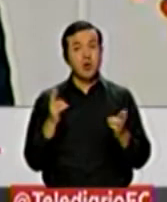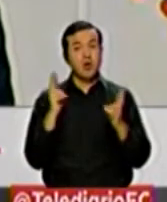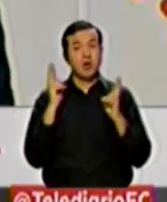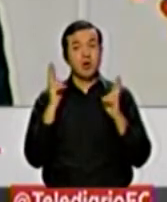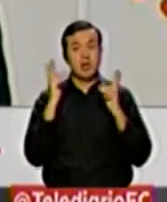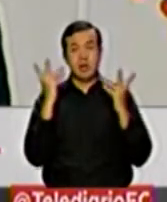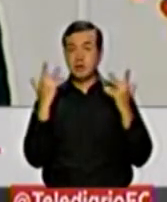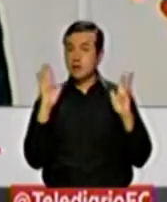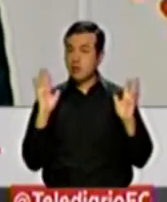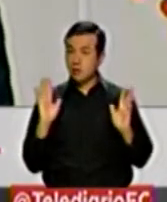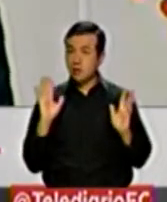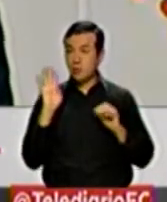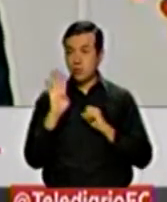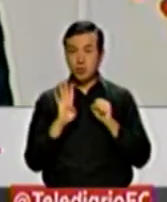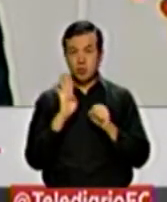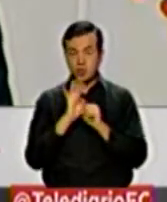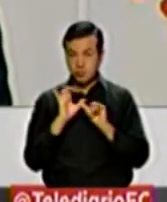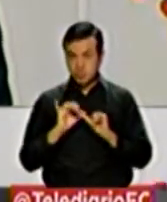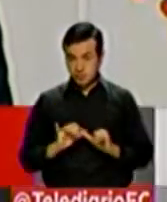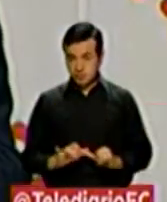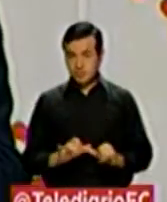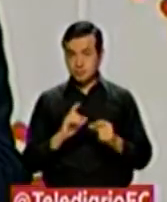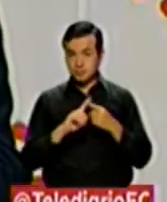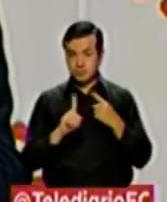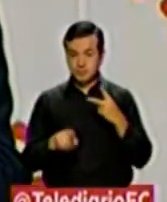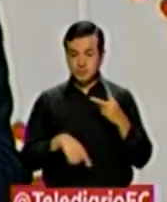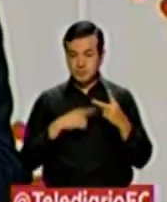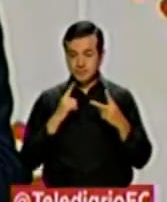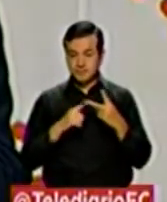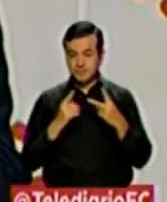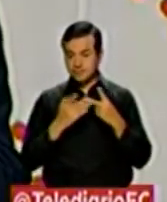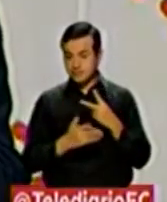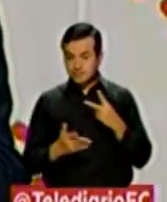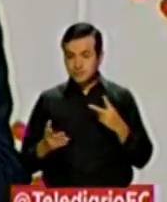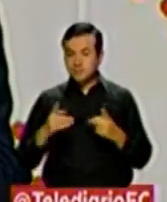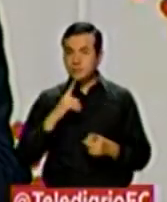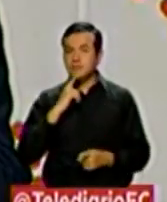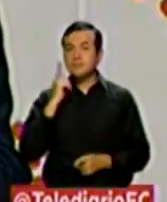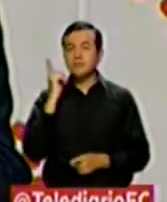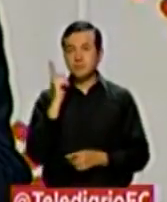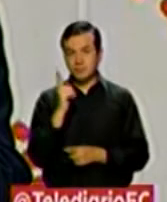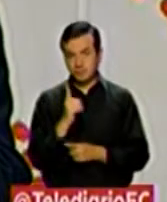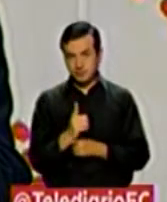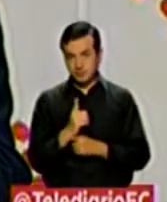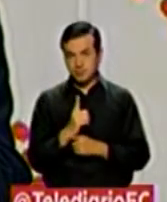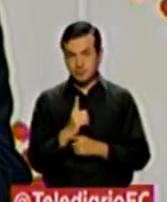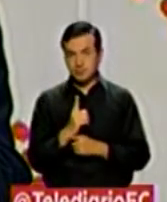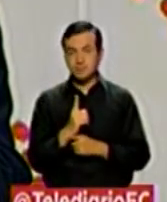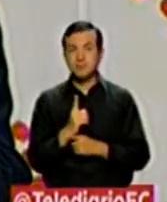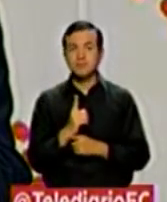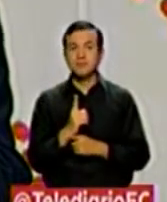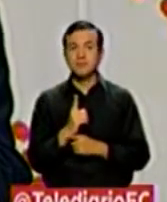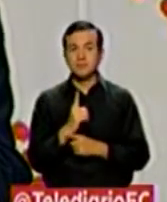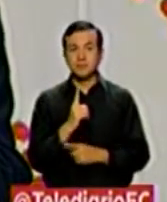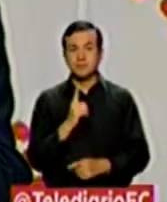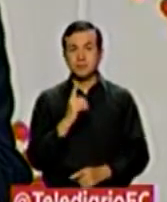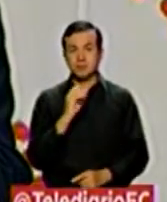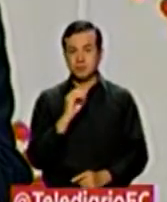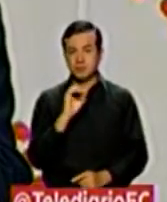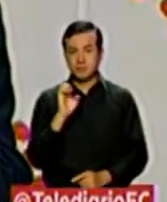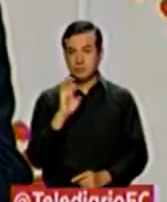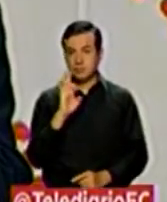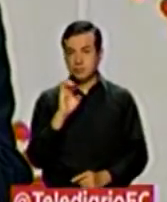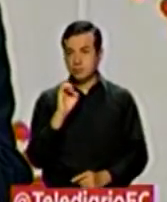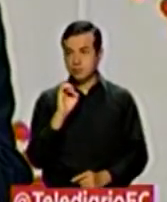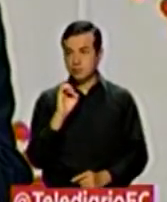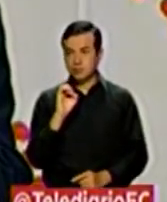superada por los 4 años, ya. Segundo lugar, es verdad que el señor Sonnenholder no es una persona